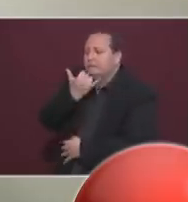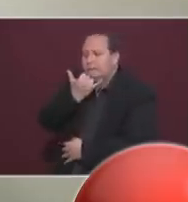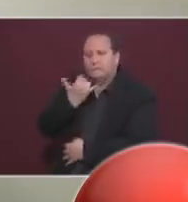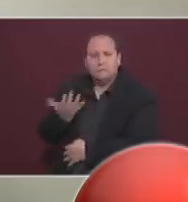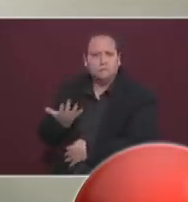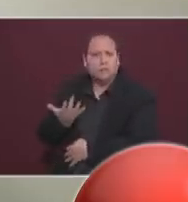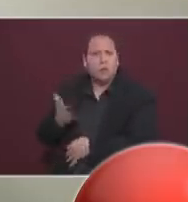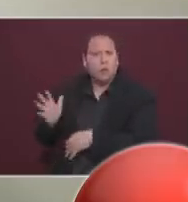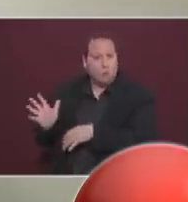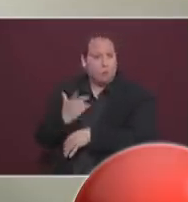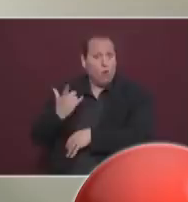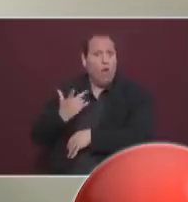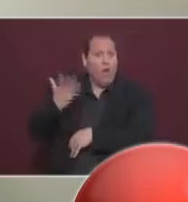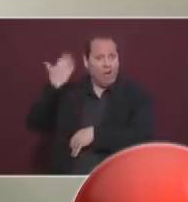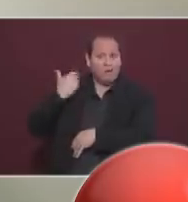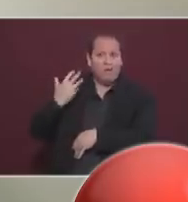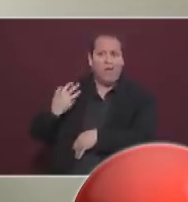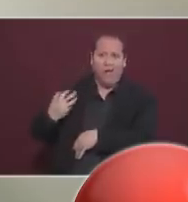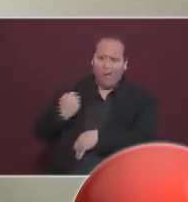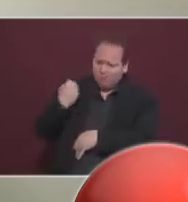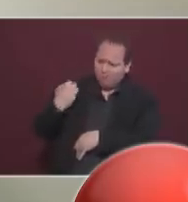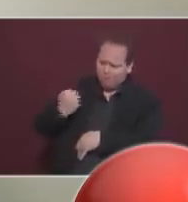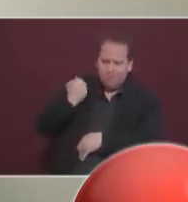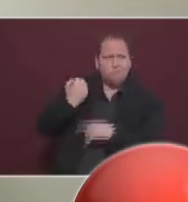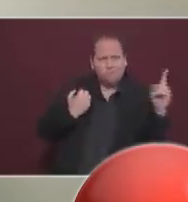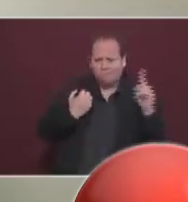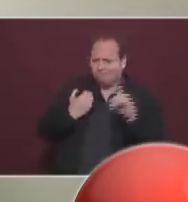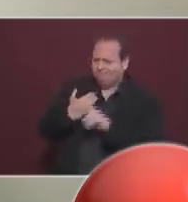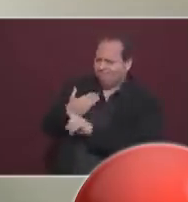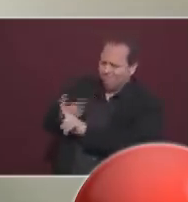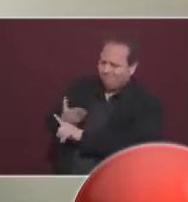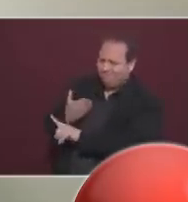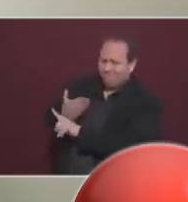indudablemente se cometieron abusos.